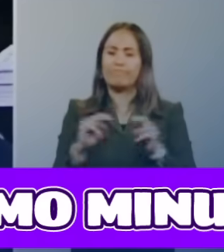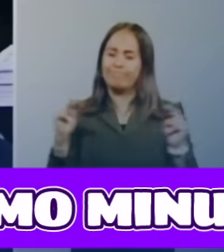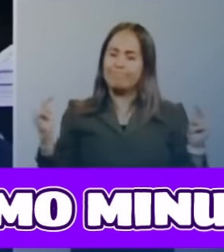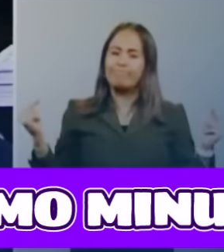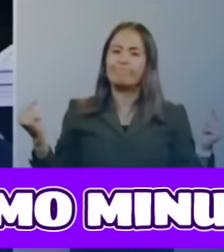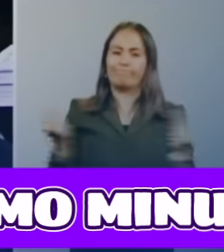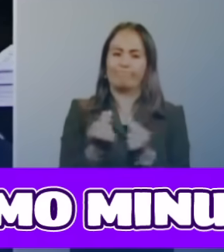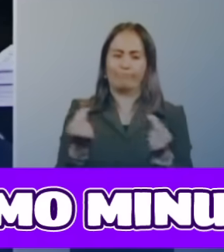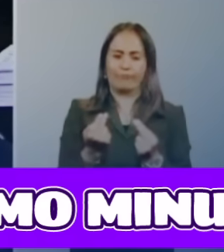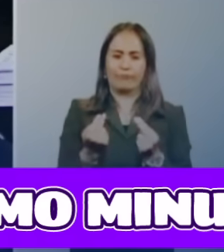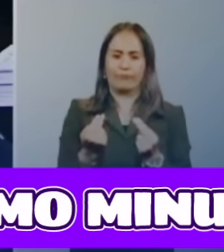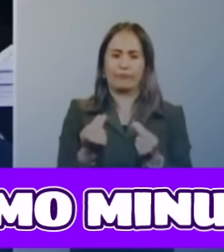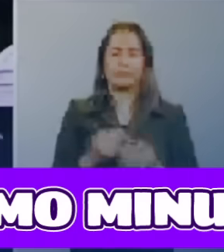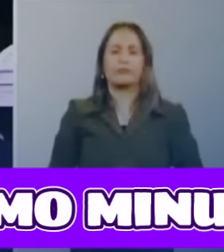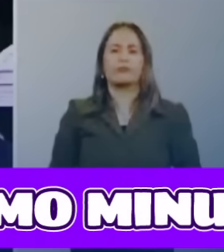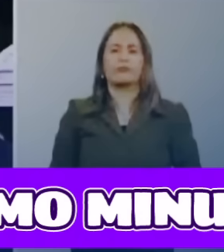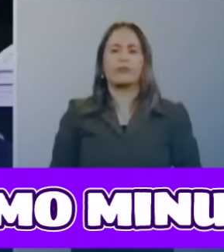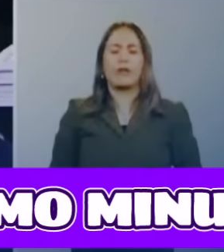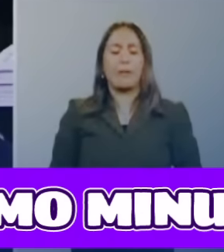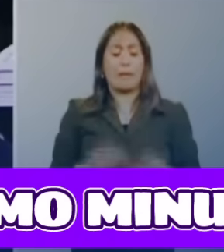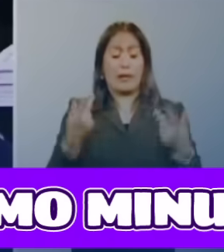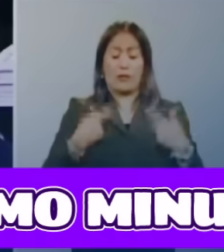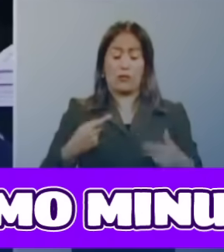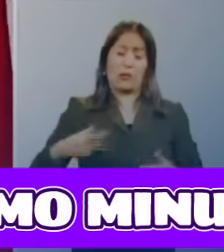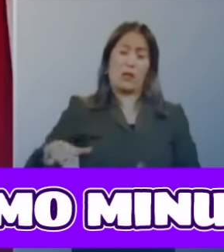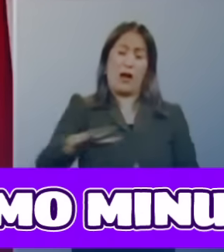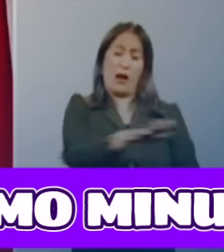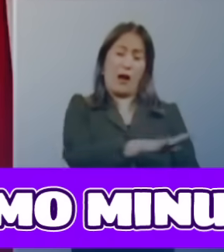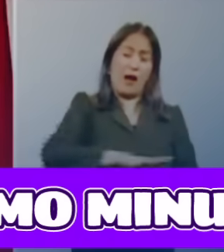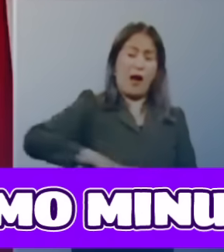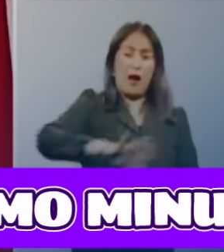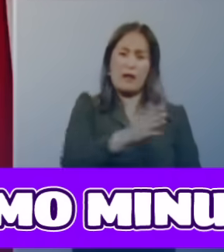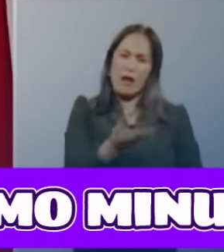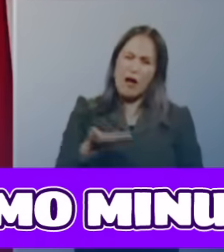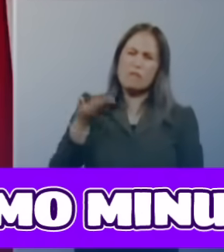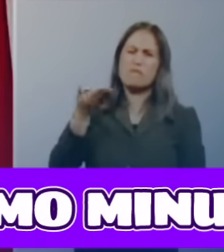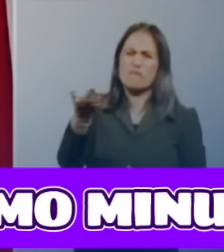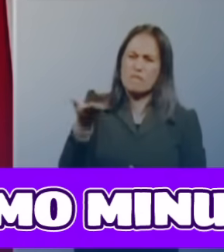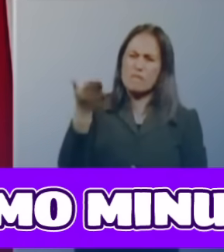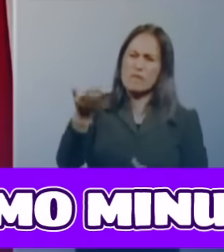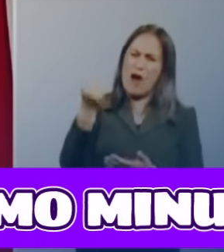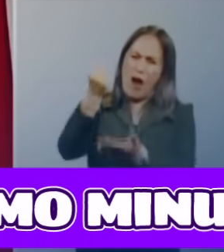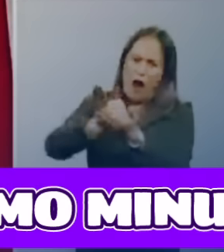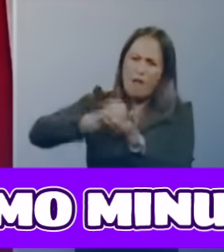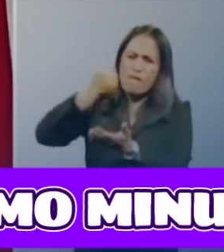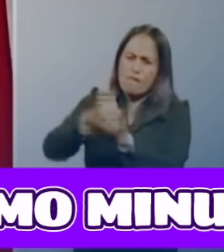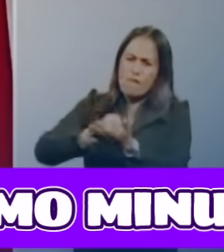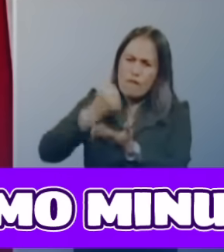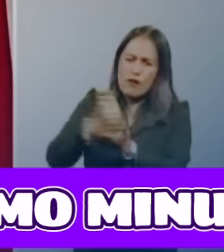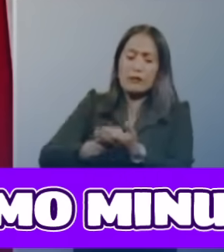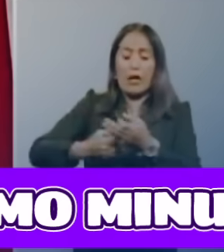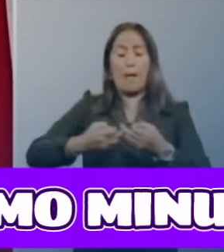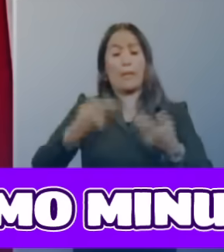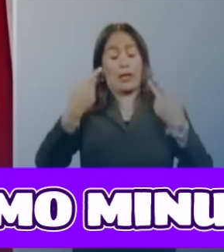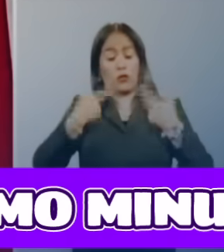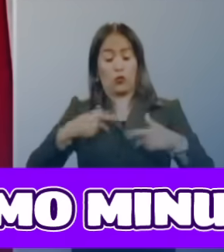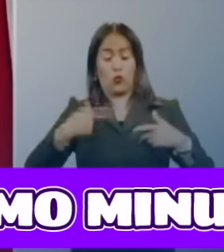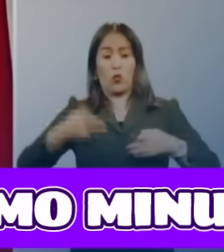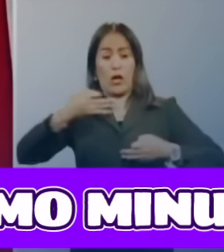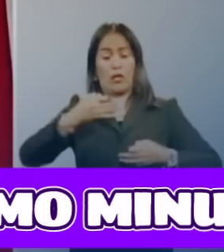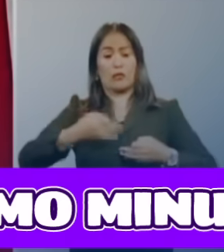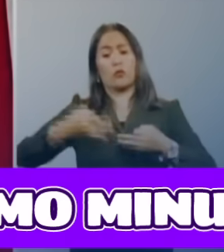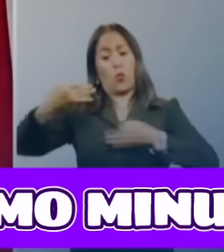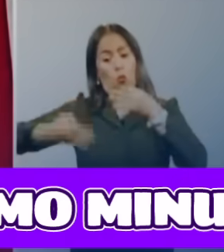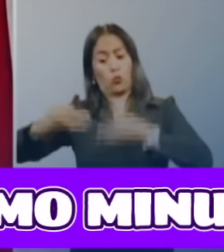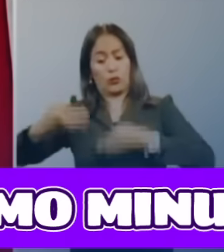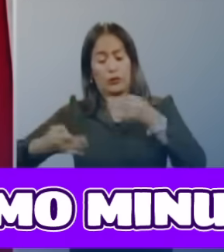la exigencia de nuestros pueblos de poner la justicia en manos de jueces de